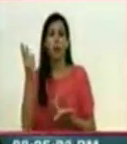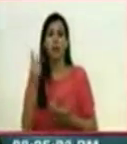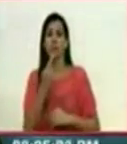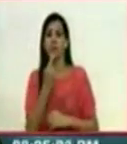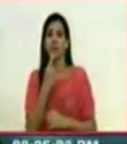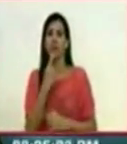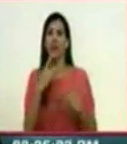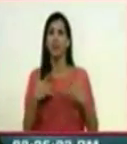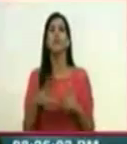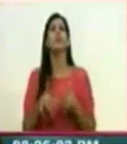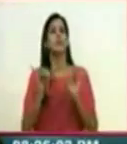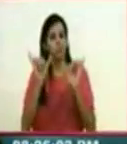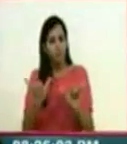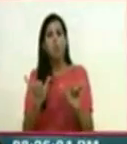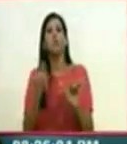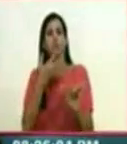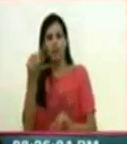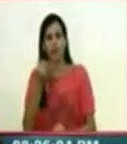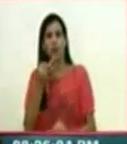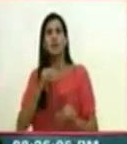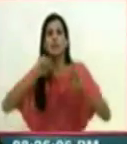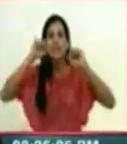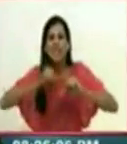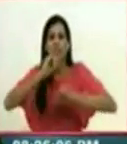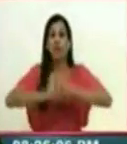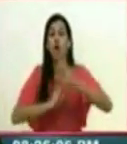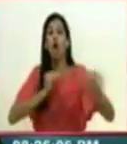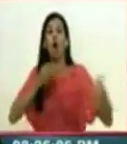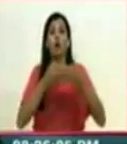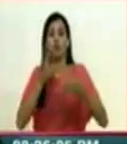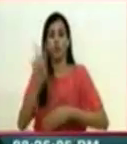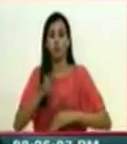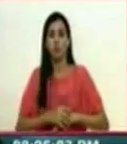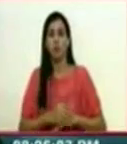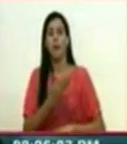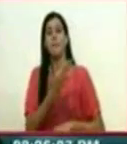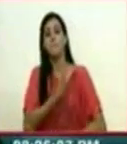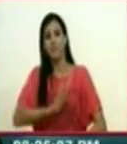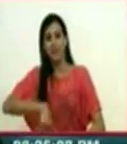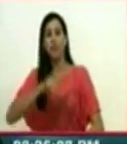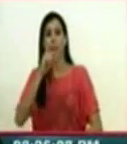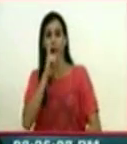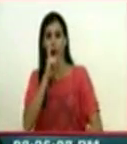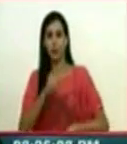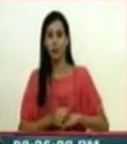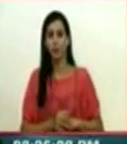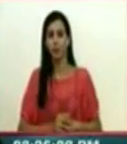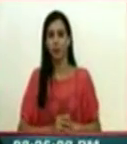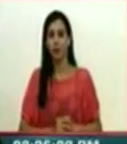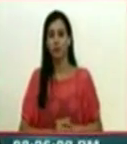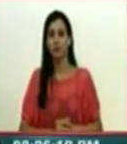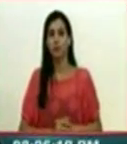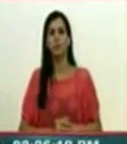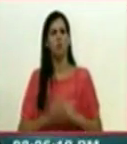acción confirma una conspiración internacional contra Venezuela. El presidente Maduro,